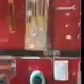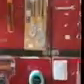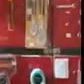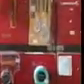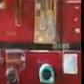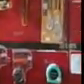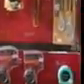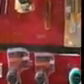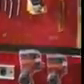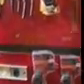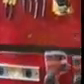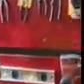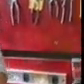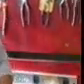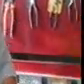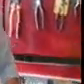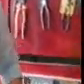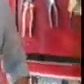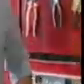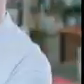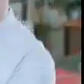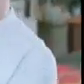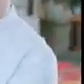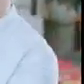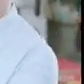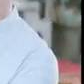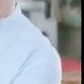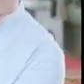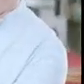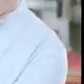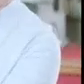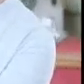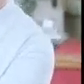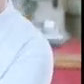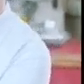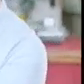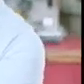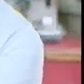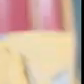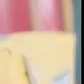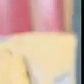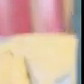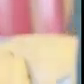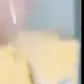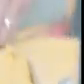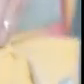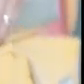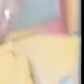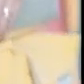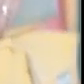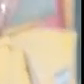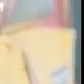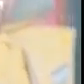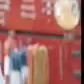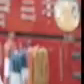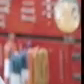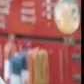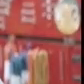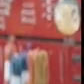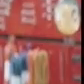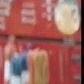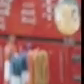Tener mi propio negocio, ver que crezca y que alguien creyera en mí, ese es mi éxito.